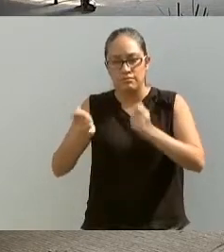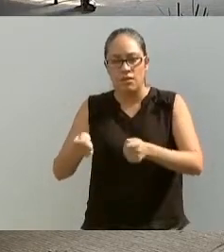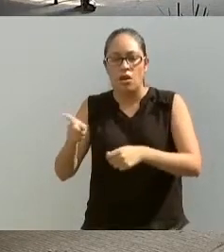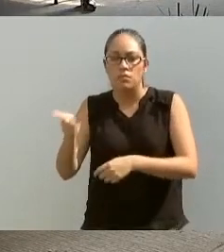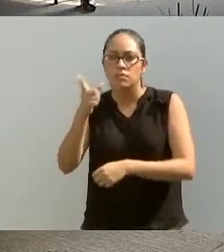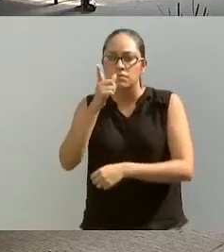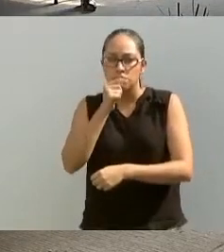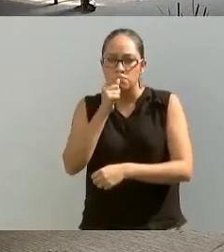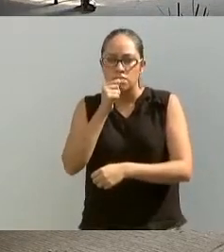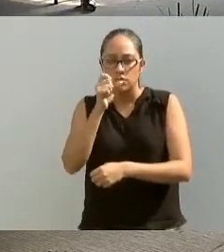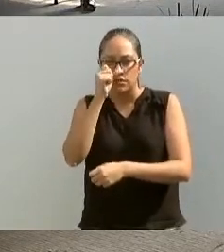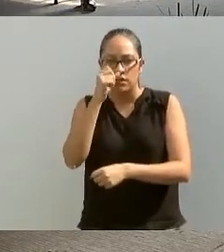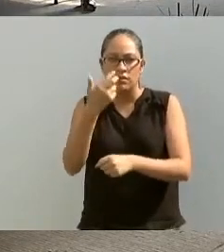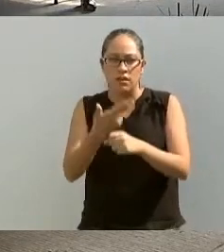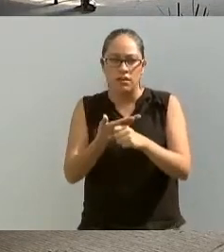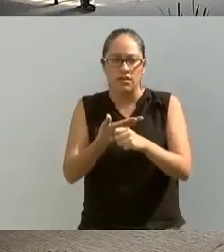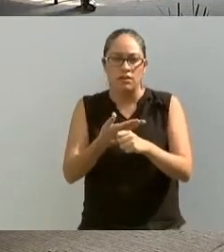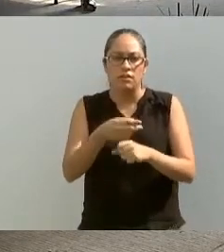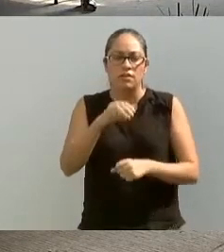la Secretaría